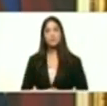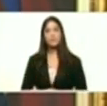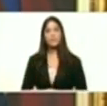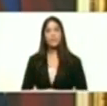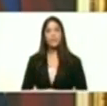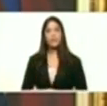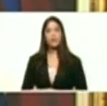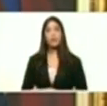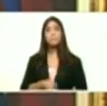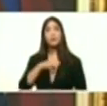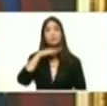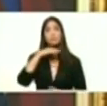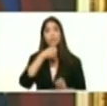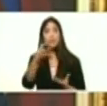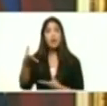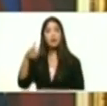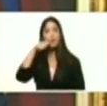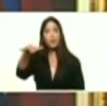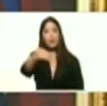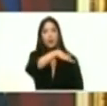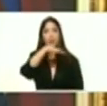para abastecer a nuestro pueblo.